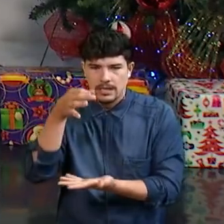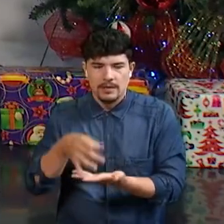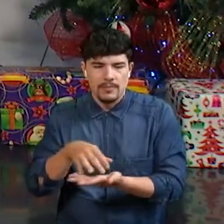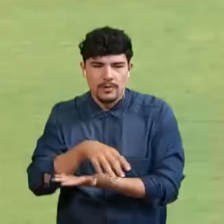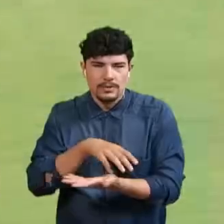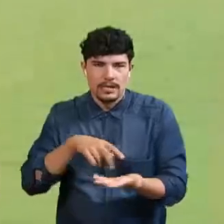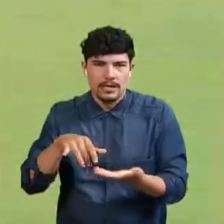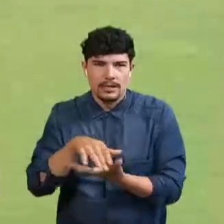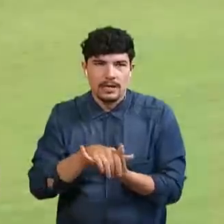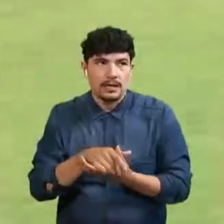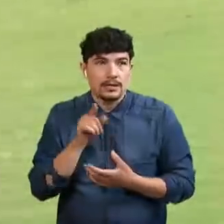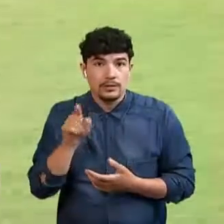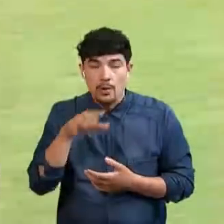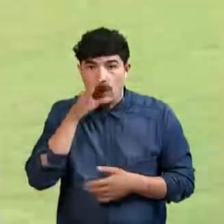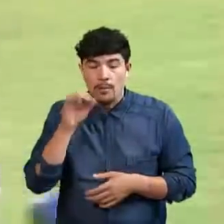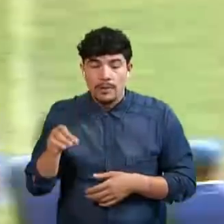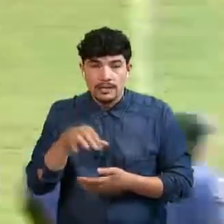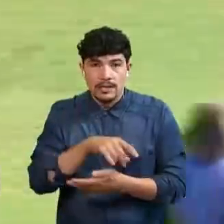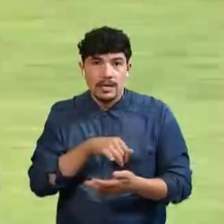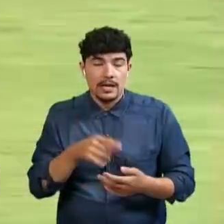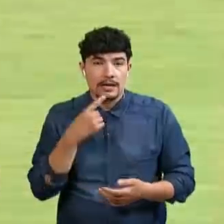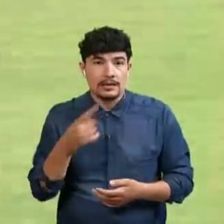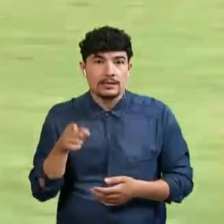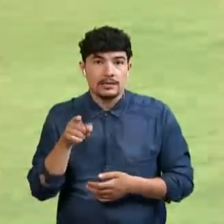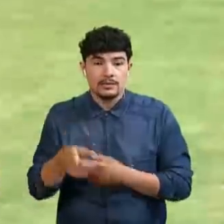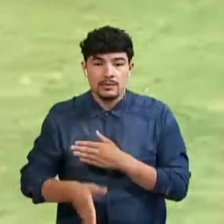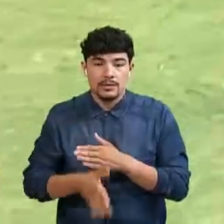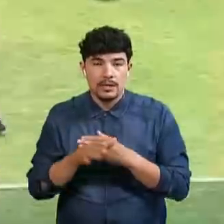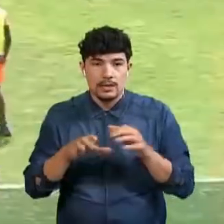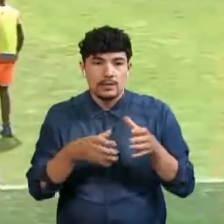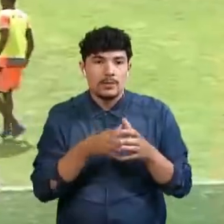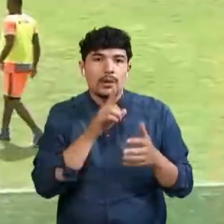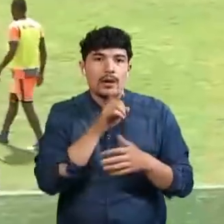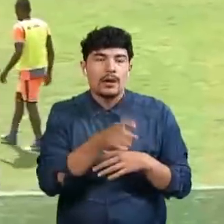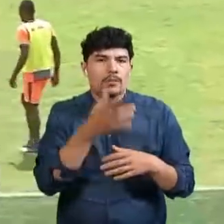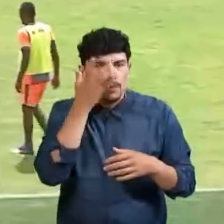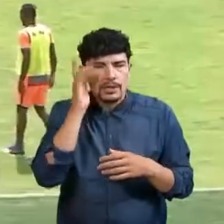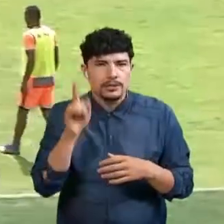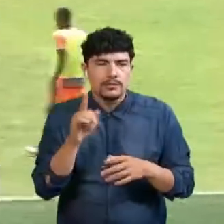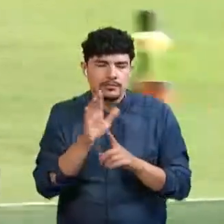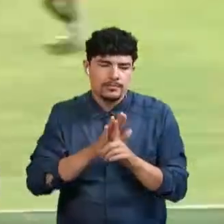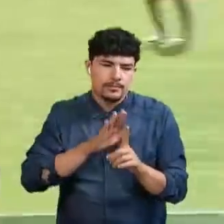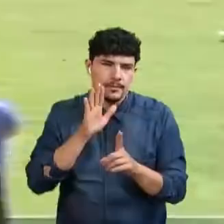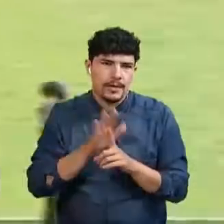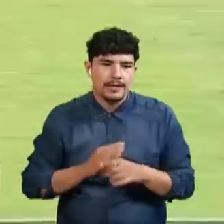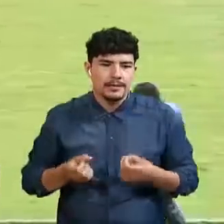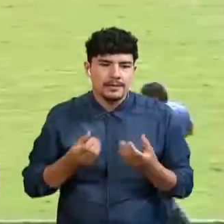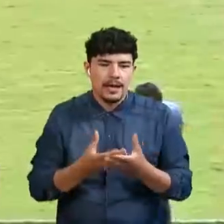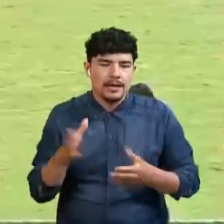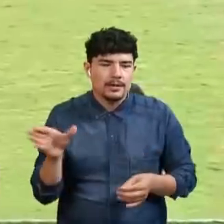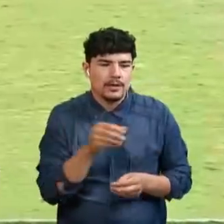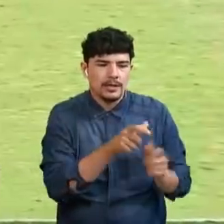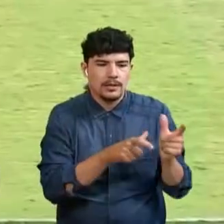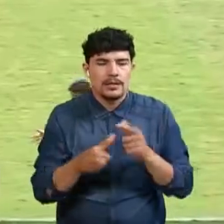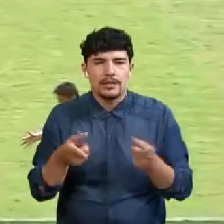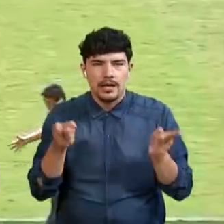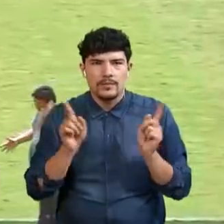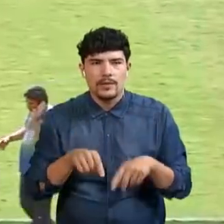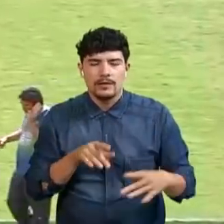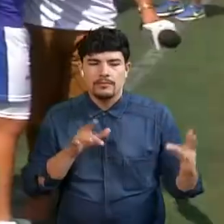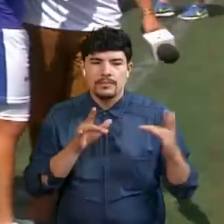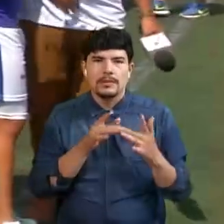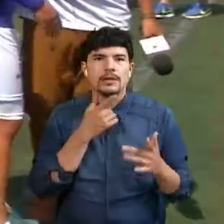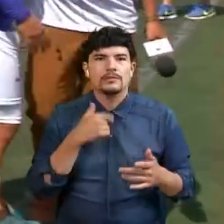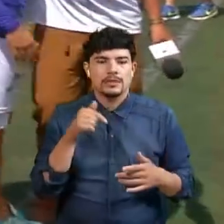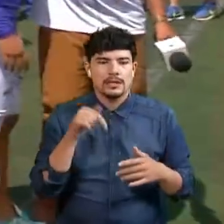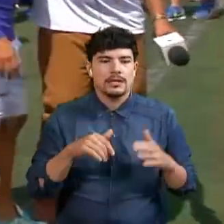el volante santandereano expresó que su continuidad con el bucaramanga obedece al cariño que ha recibido de la gente y la comodidad de estar en